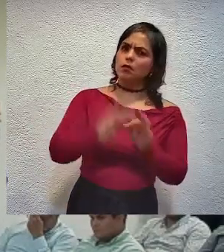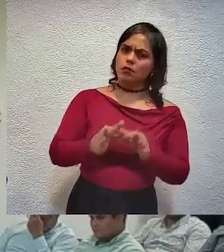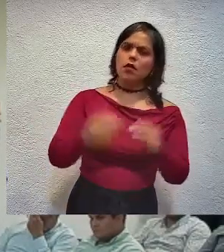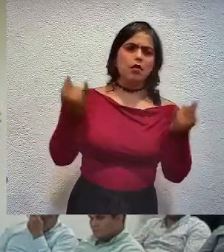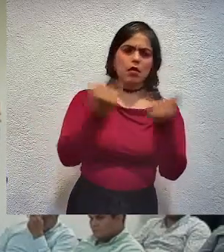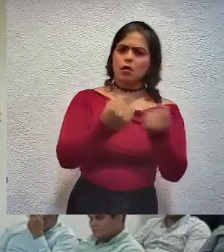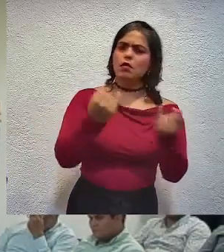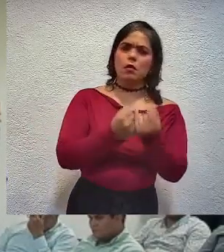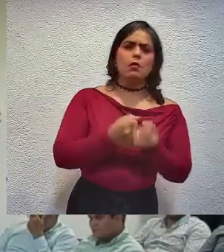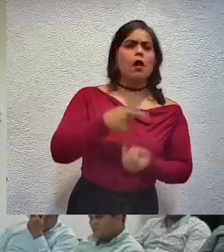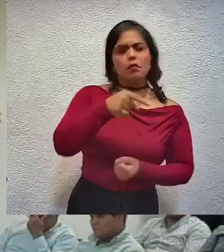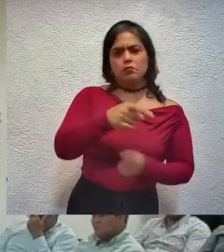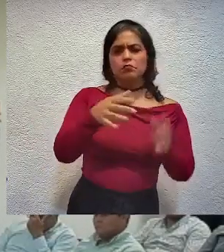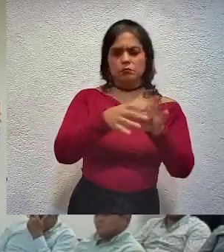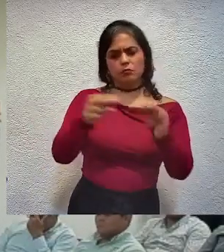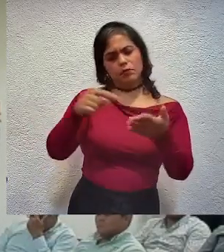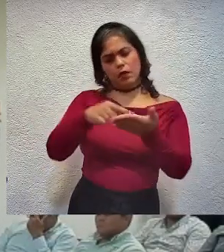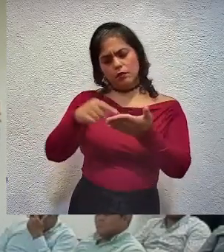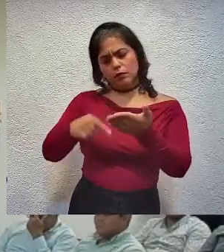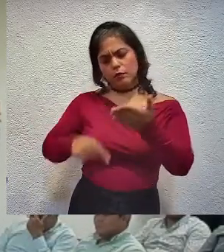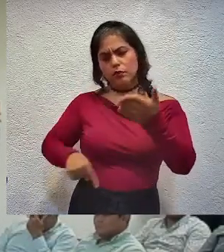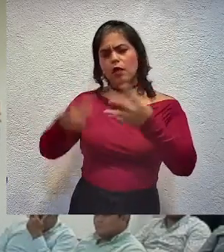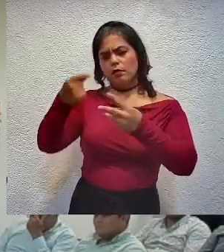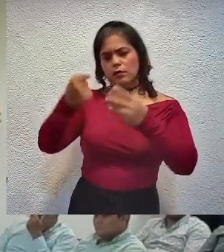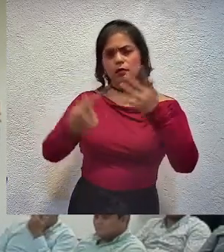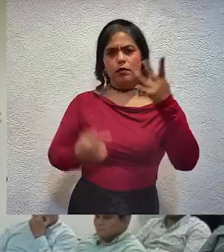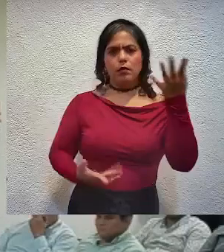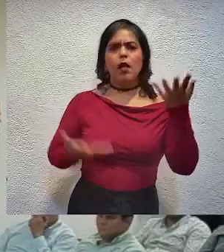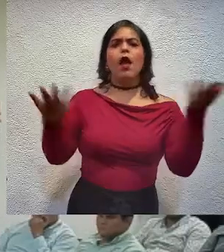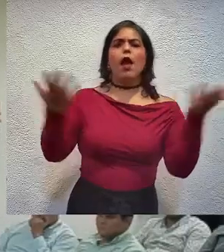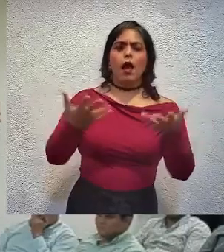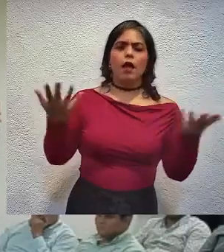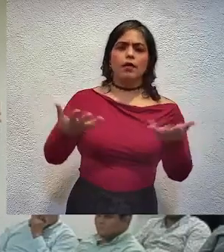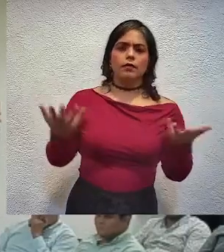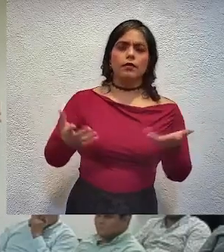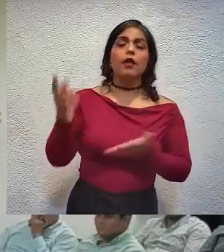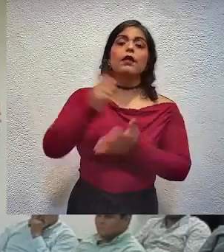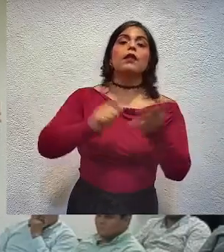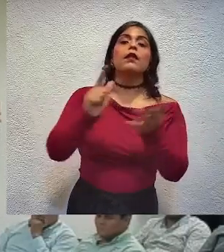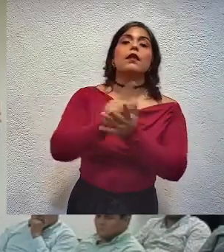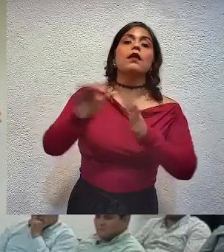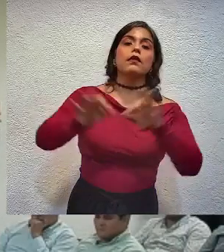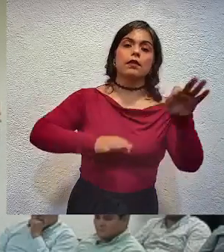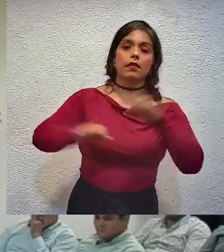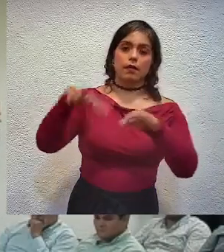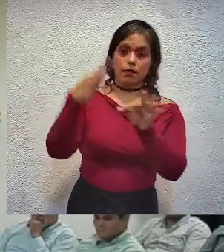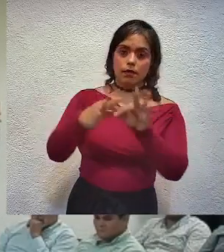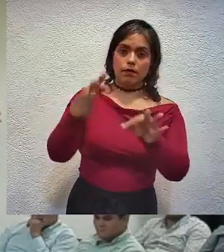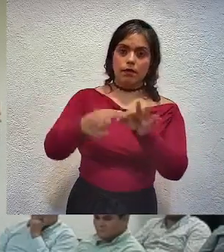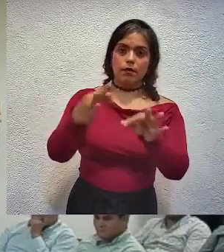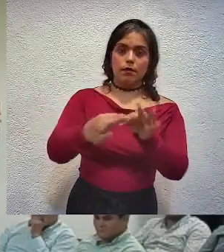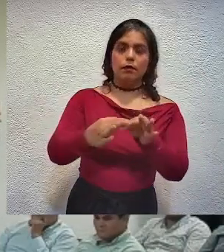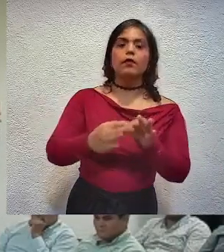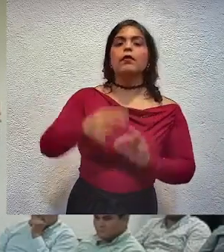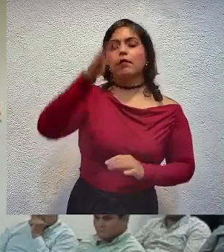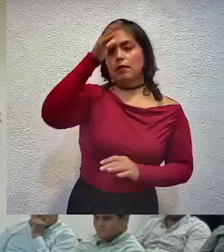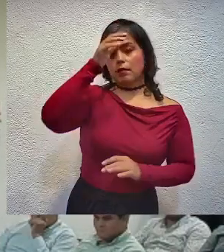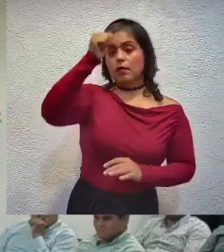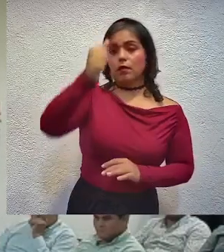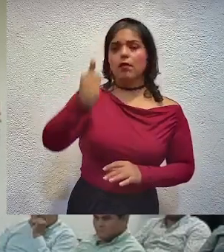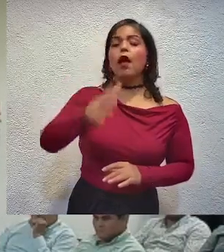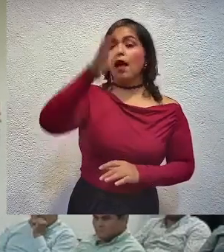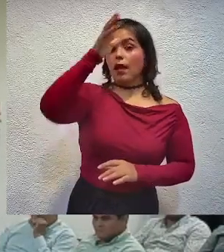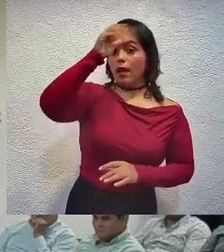y exigencias requeridas por la citada Ley del Trabajo. Por lo tanto, en el proyecto de la cuenta se propone aprobar el